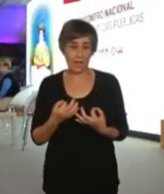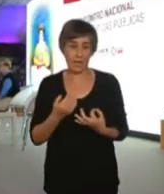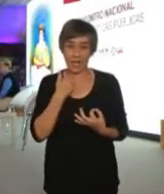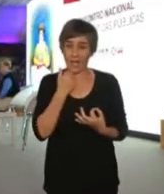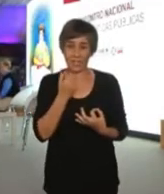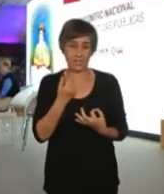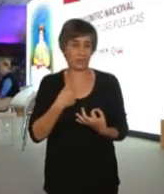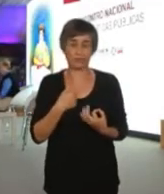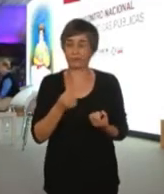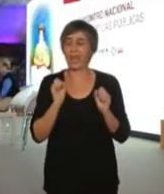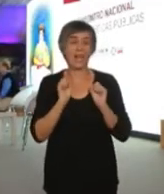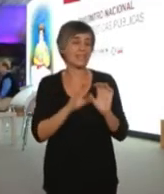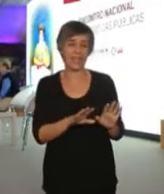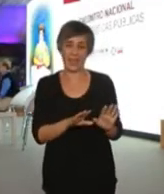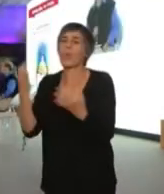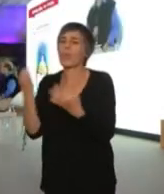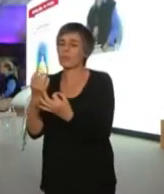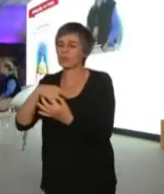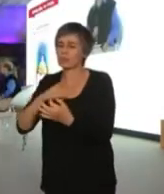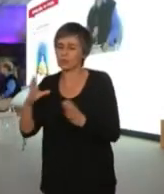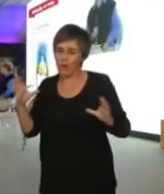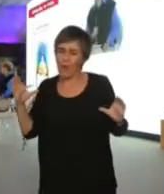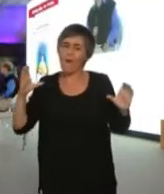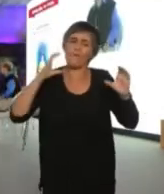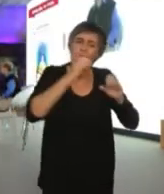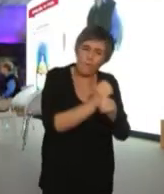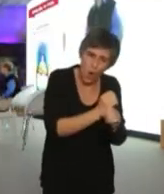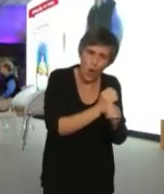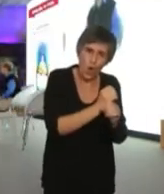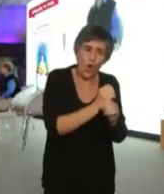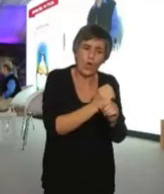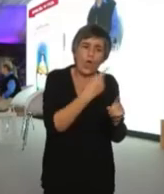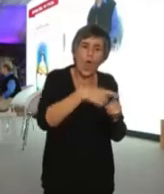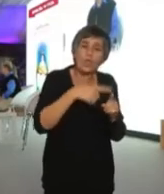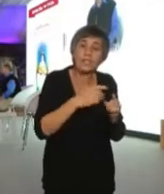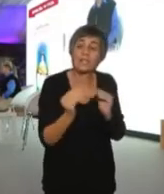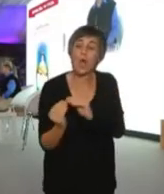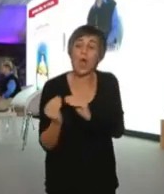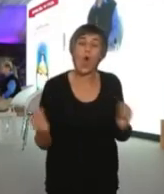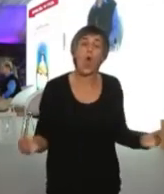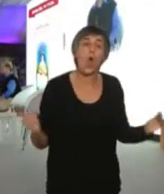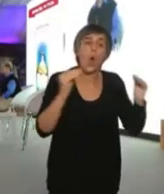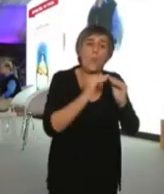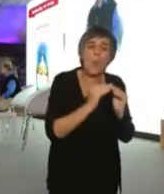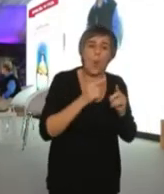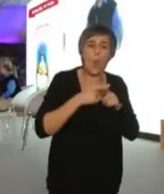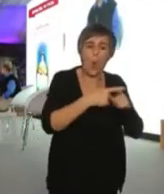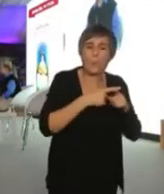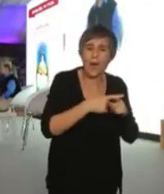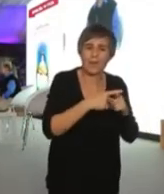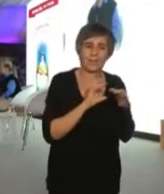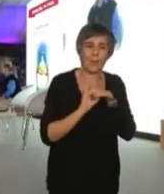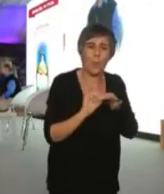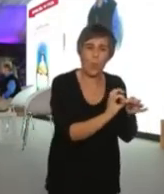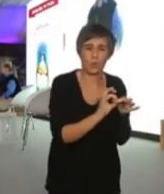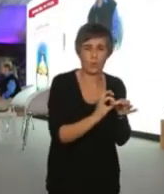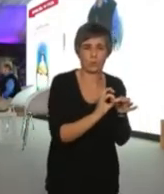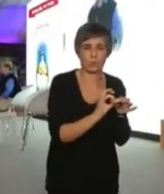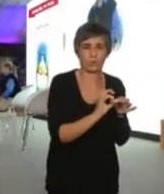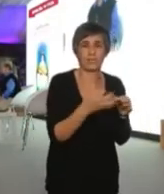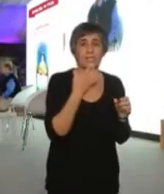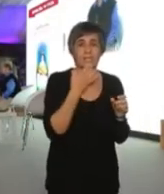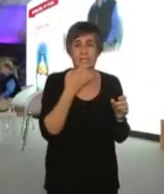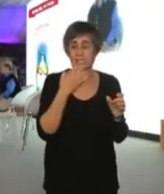Tenemos que poner el foco en las convergencias, en las afinidades, en lo que nos une. Si no ponemos el foco